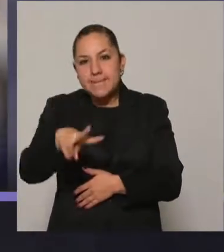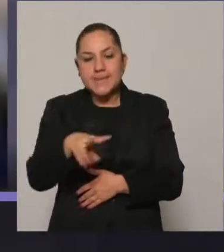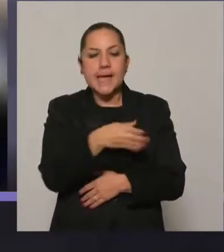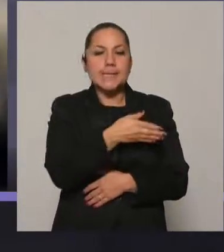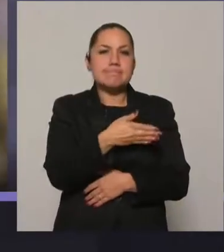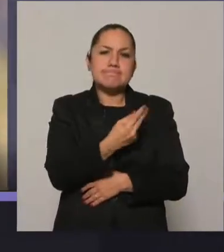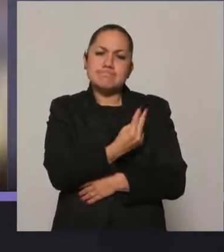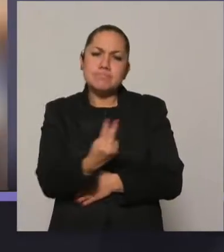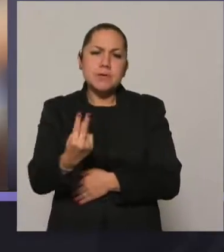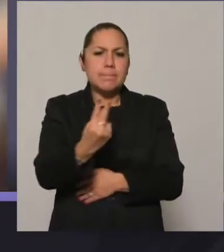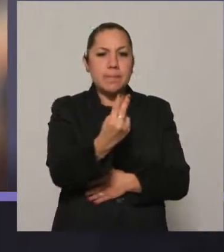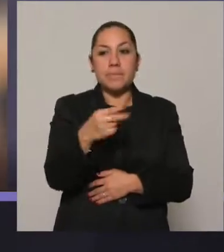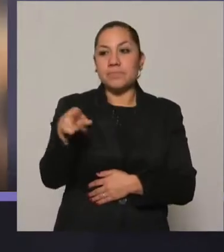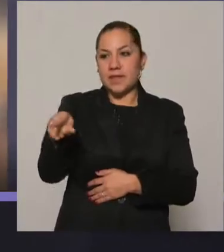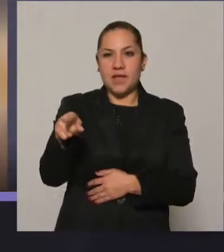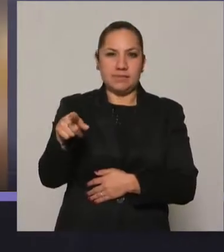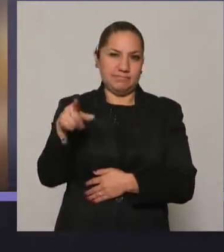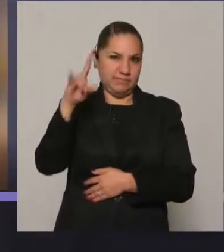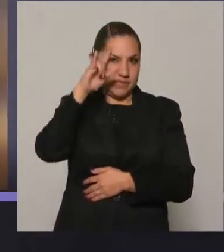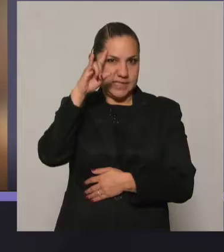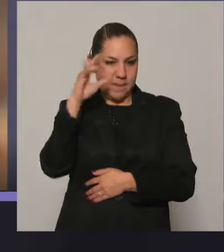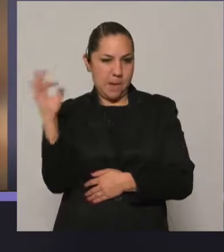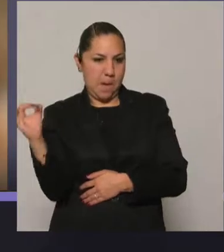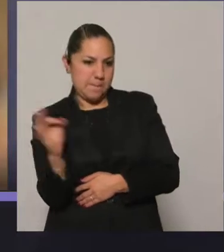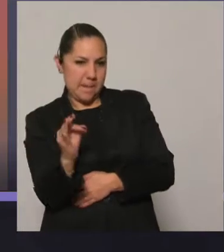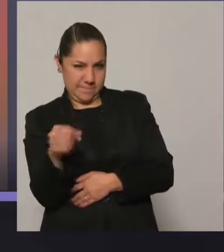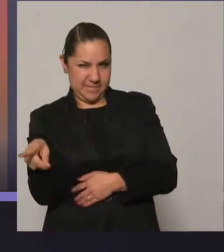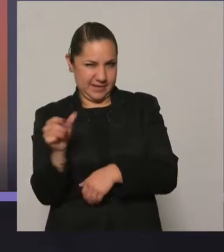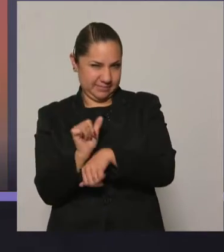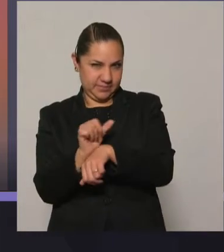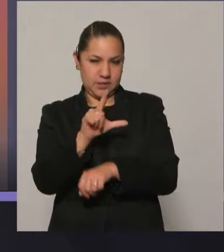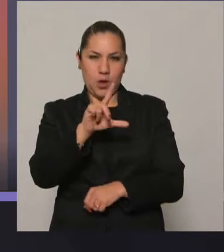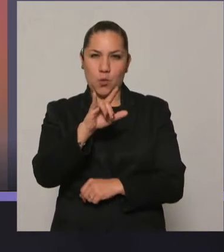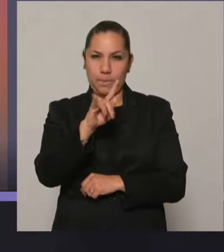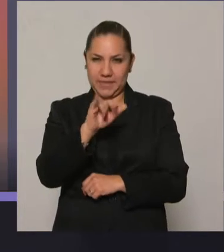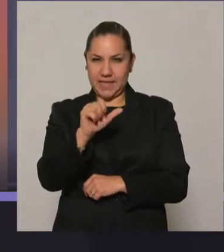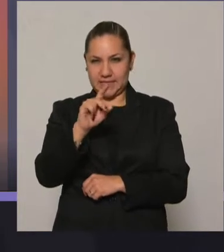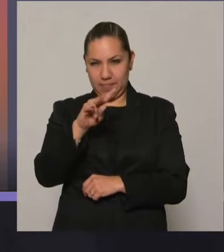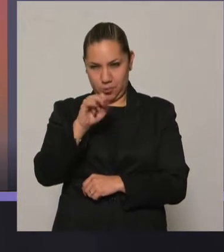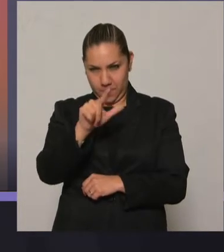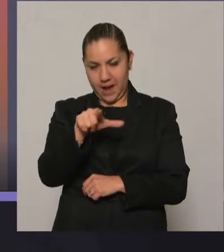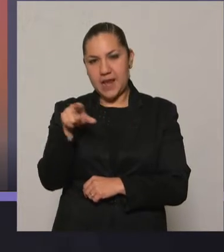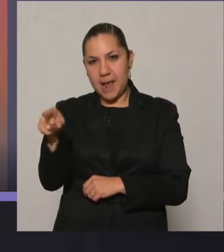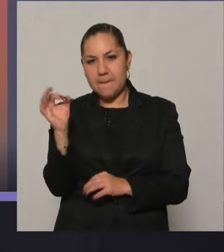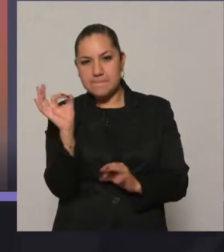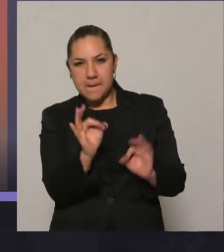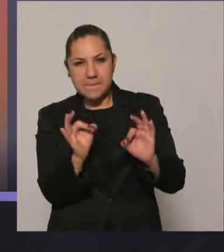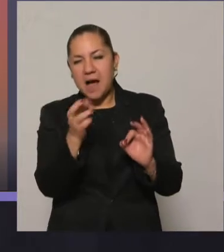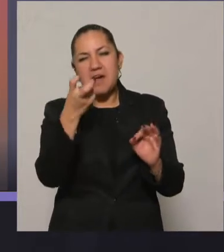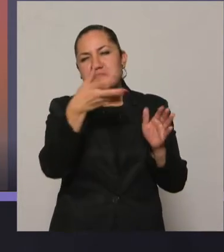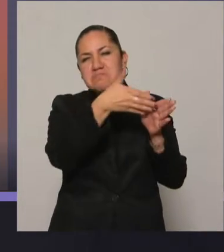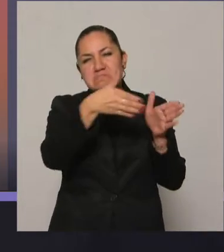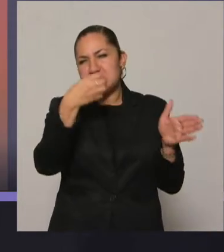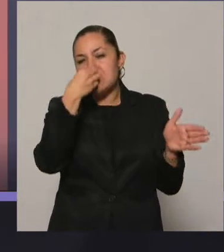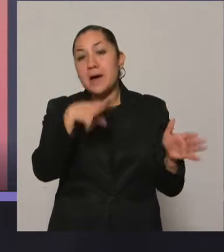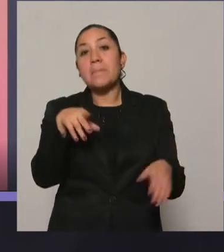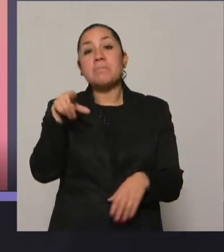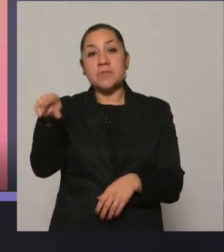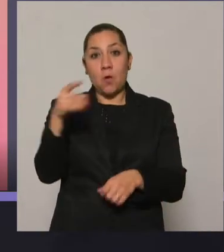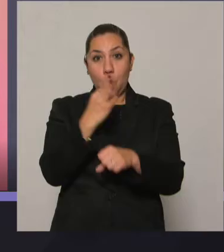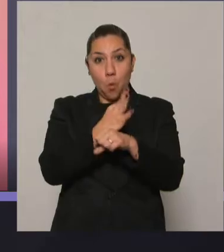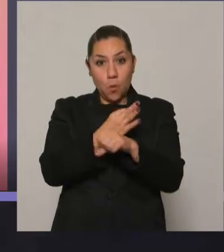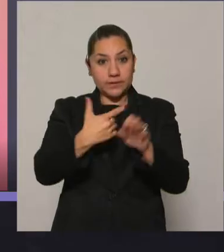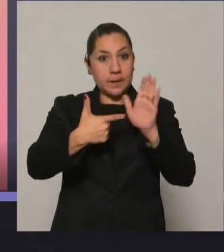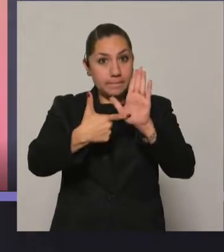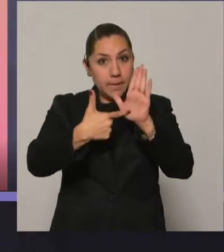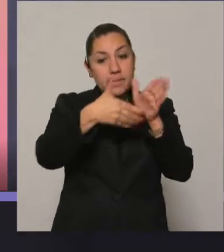por Lupita Sandoval. Esto se presenta en el Teatro San Rafael y termina funciones el 5 de enero, o sea que todavía tienen